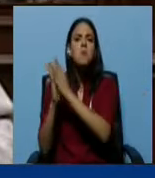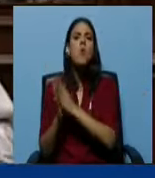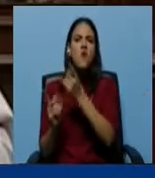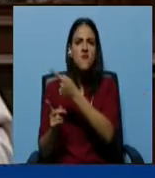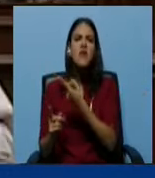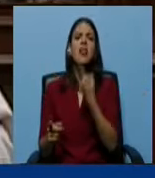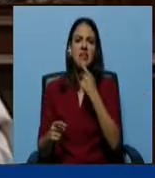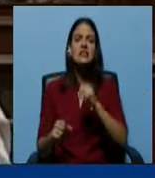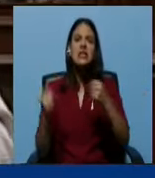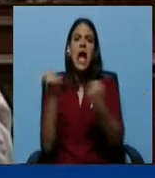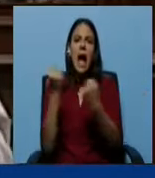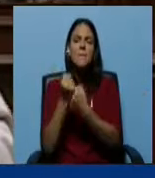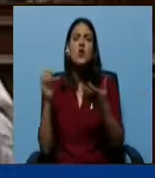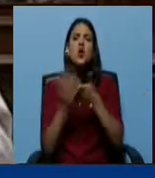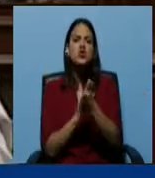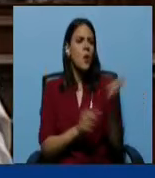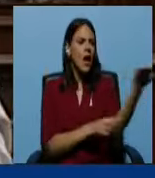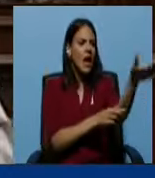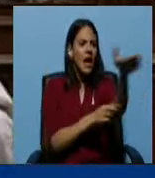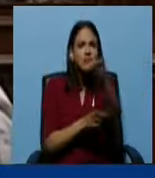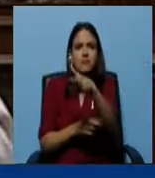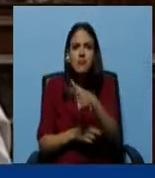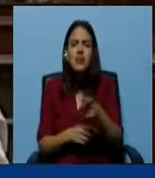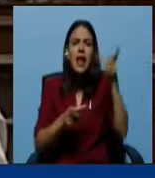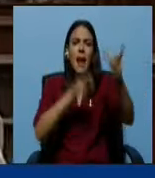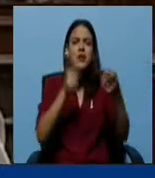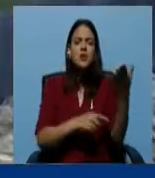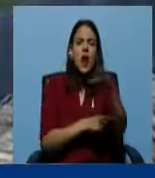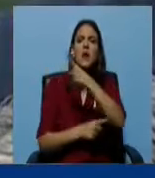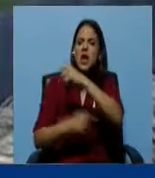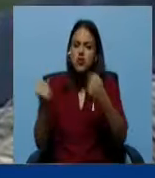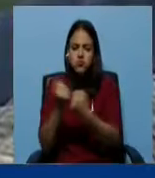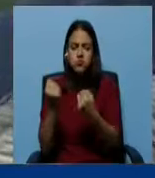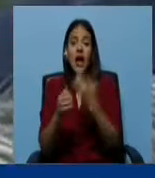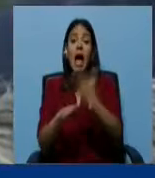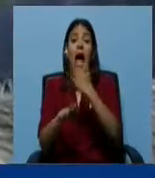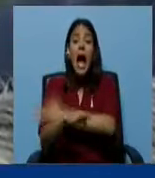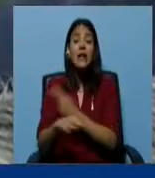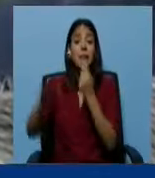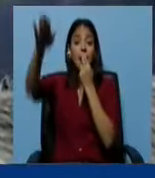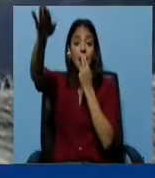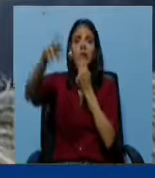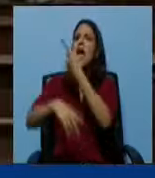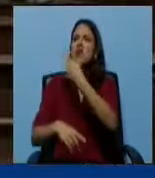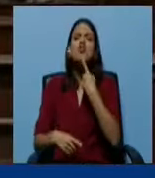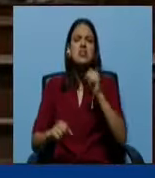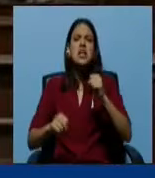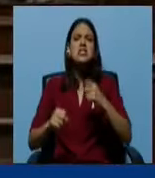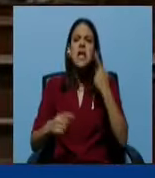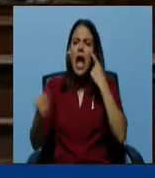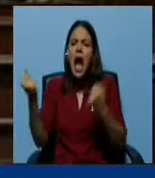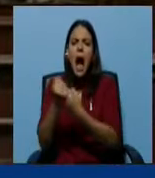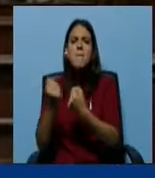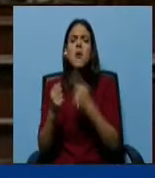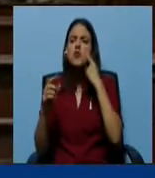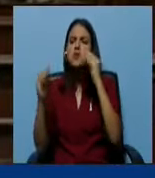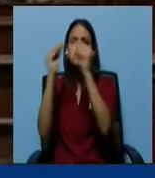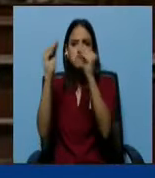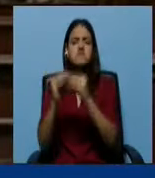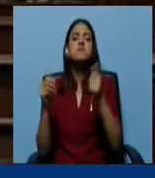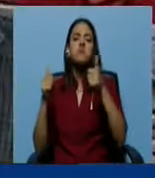Reivindican el genocidio más grande que ha conocido la humanidad antes de Hitler como un proceso civilizatorio. Así